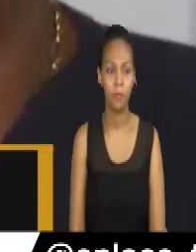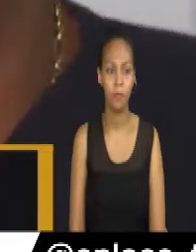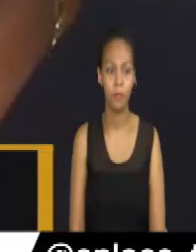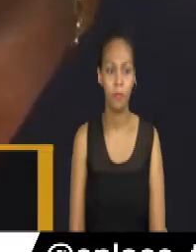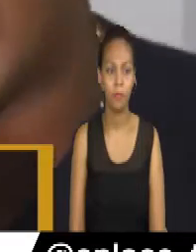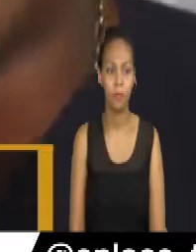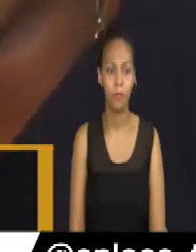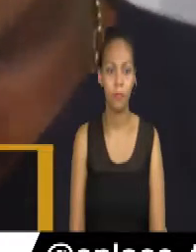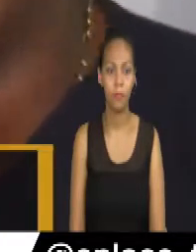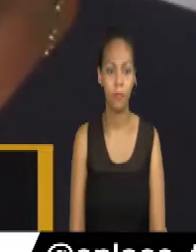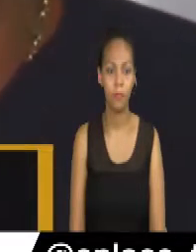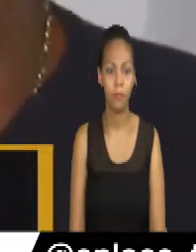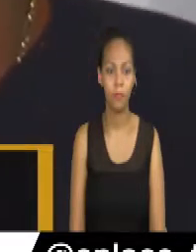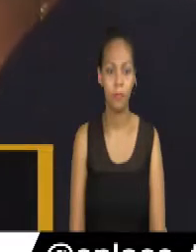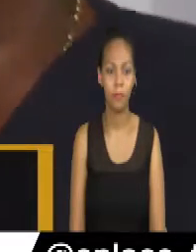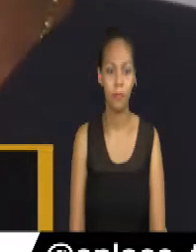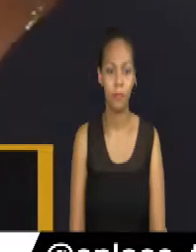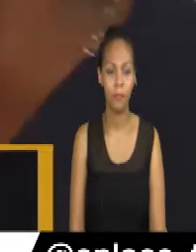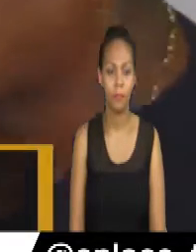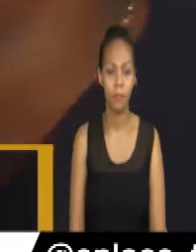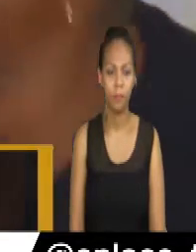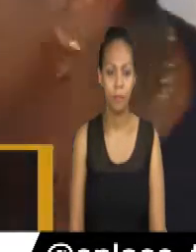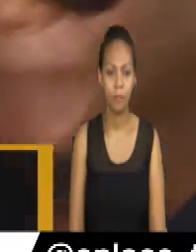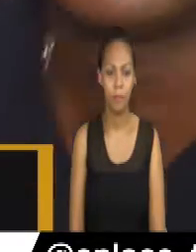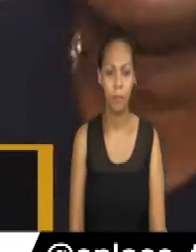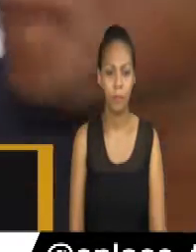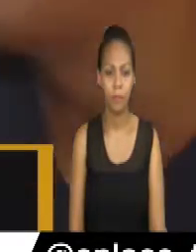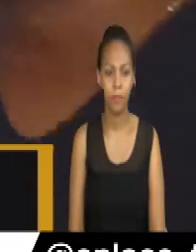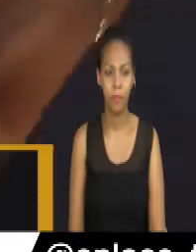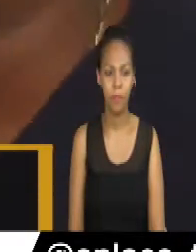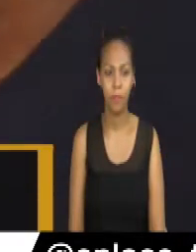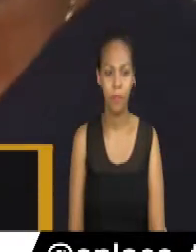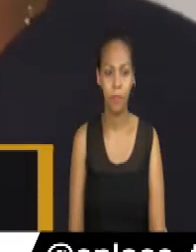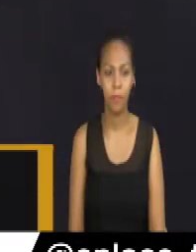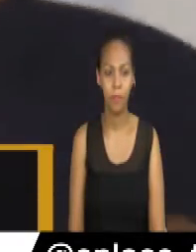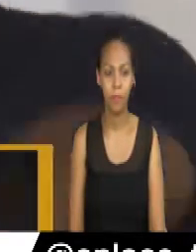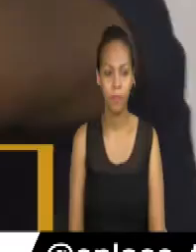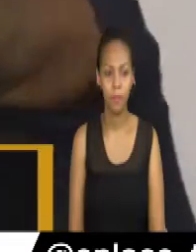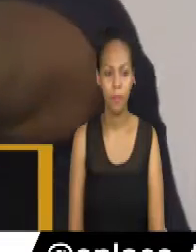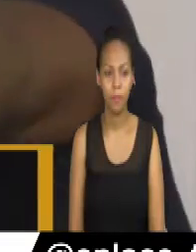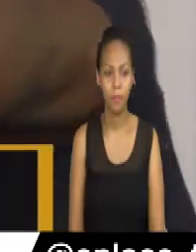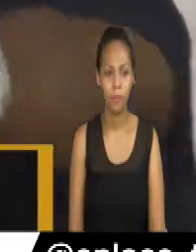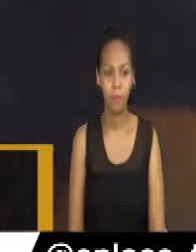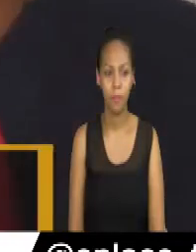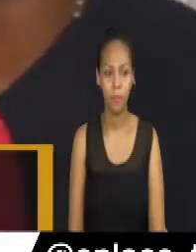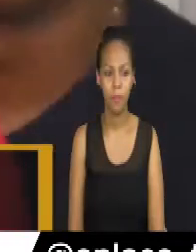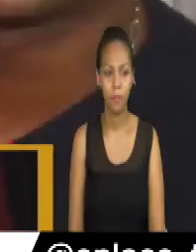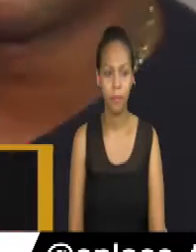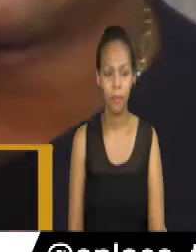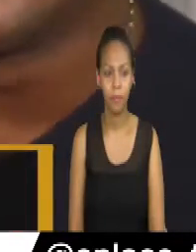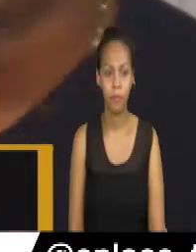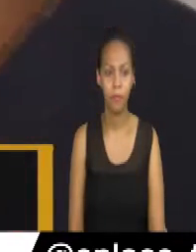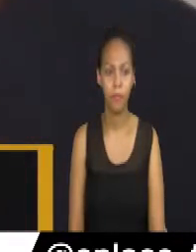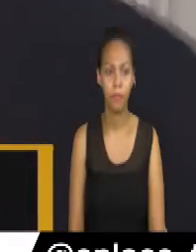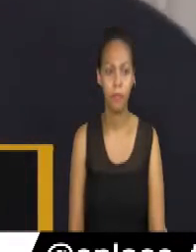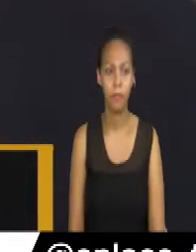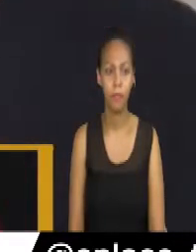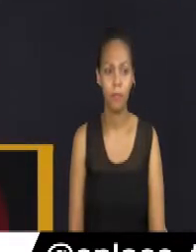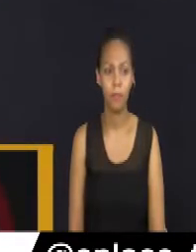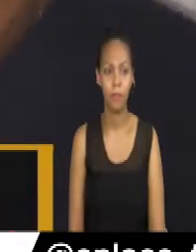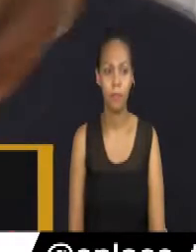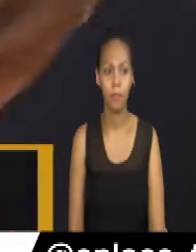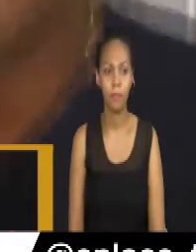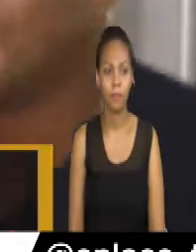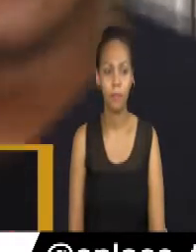la moto, le gusta la moto. Hay mujeres que le gusta la moto, le gusta la moto, le gusta la moto. Ey, estamos en el lance de